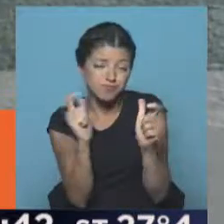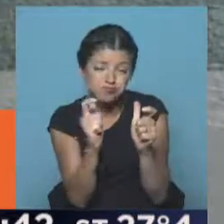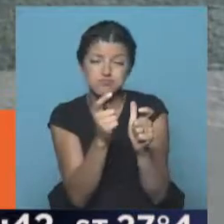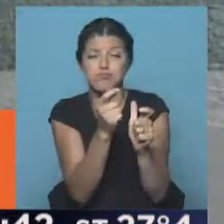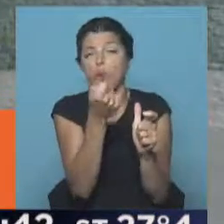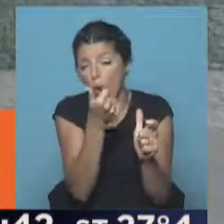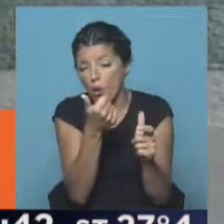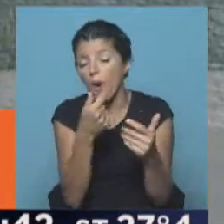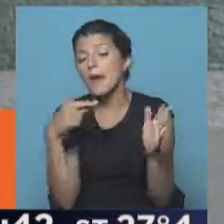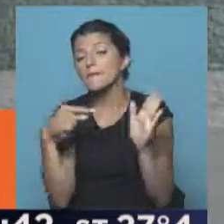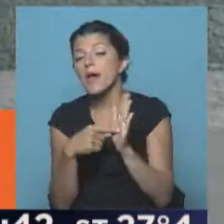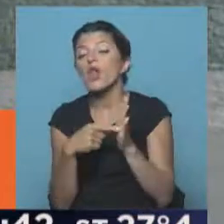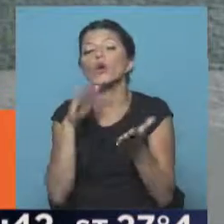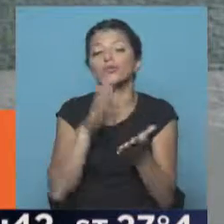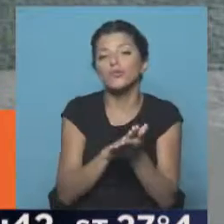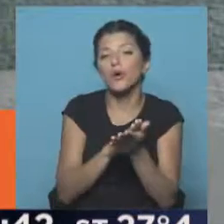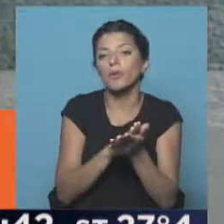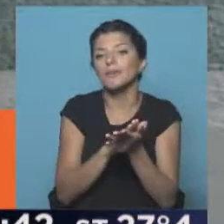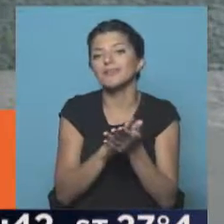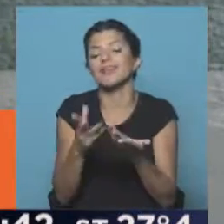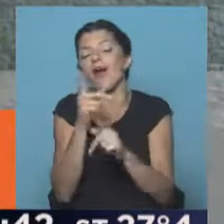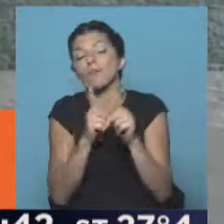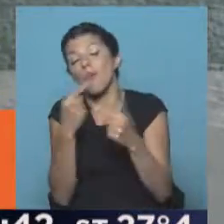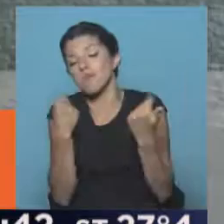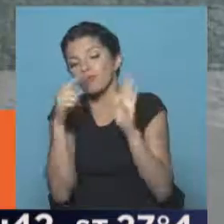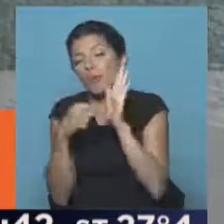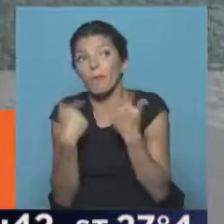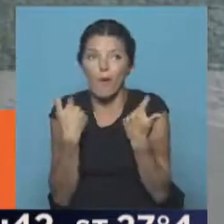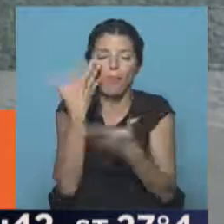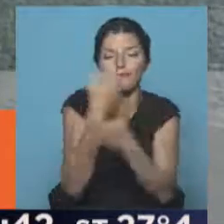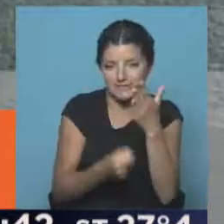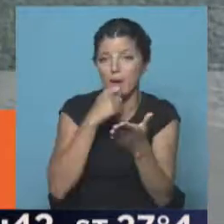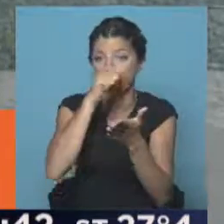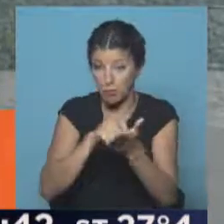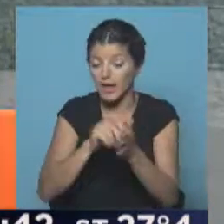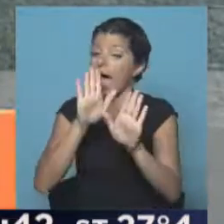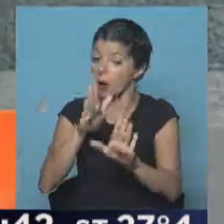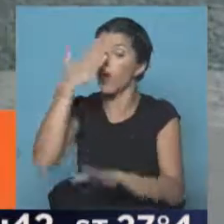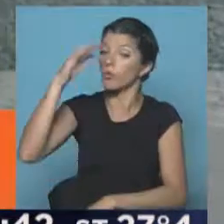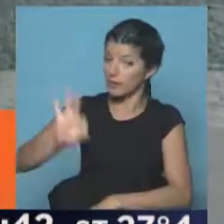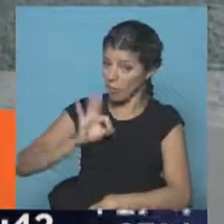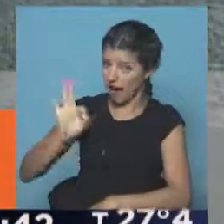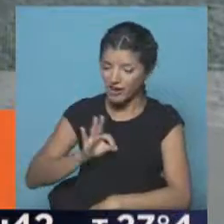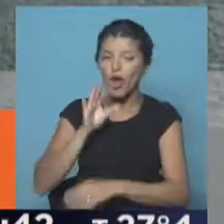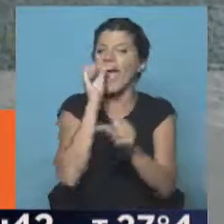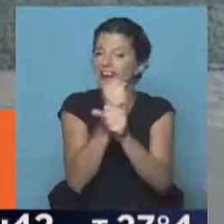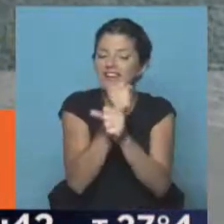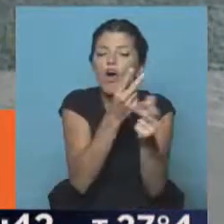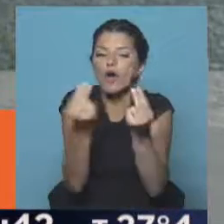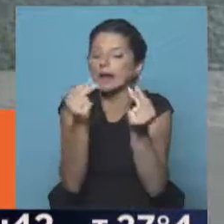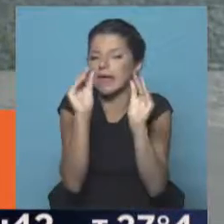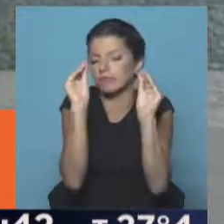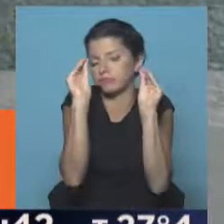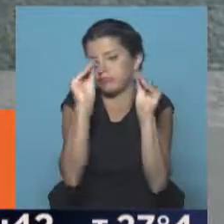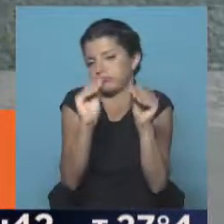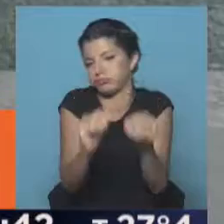sería el margen de error de la encuesta. Lo que sí que en el último año bajó la calidad del empleo, ¿no? El porcentaje